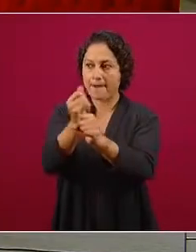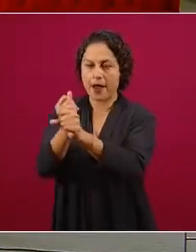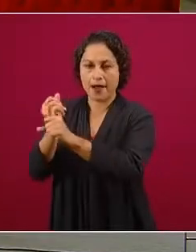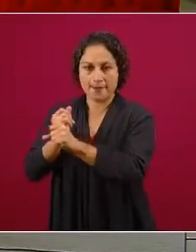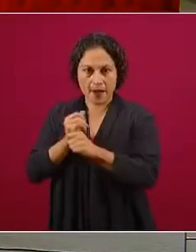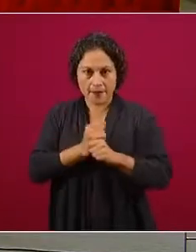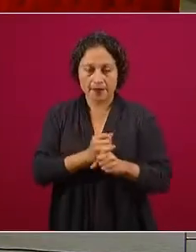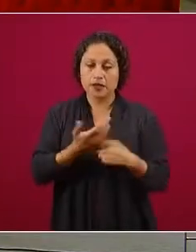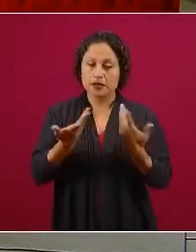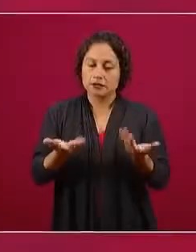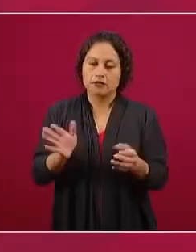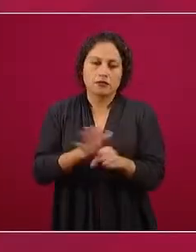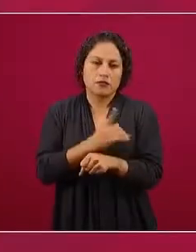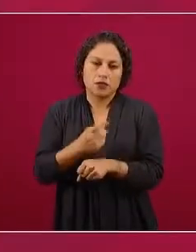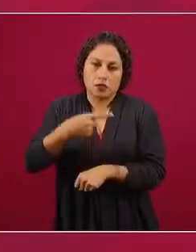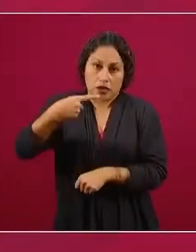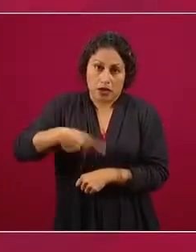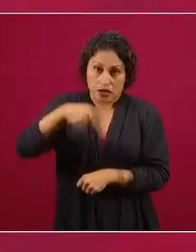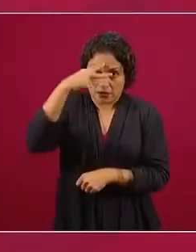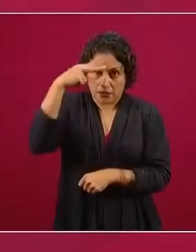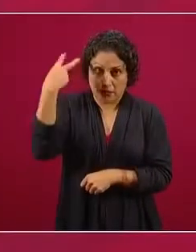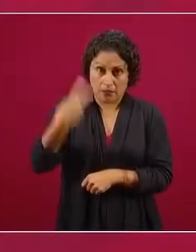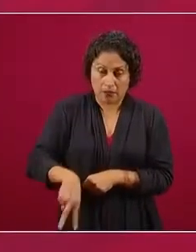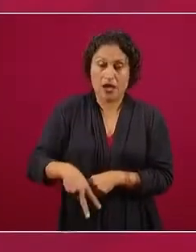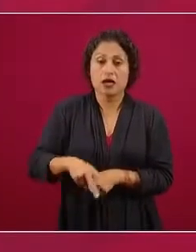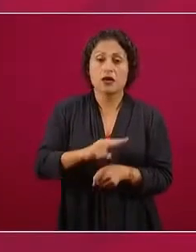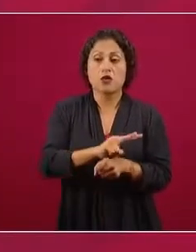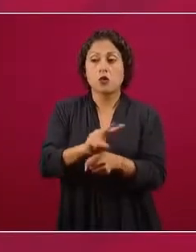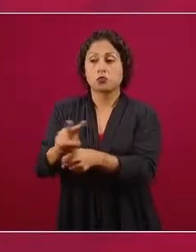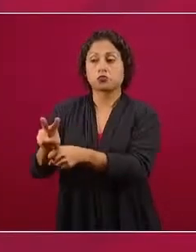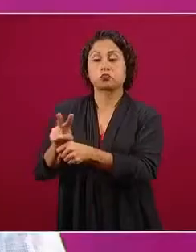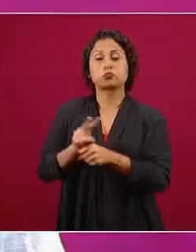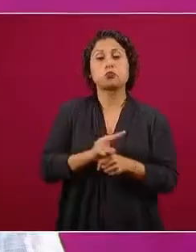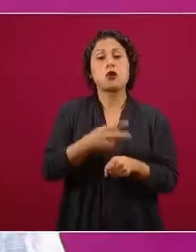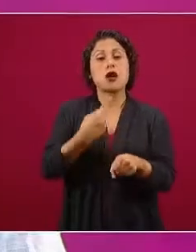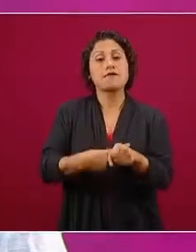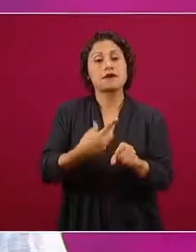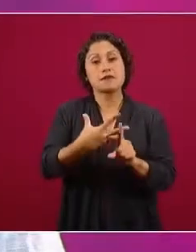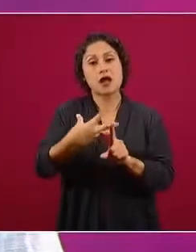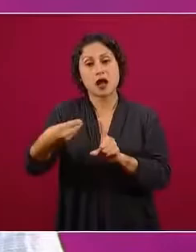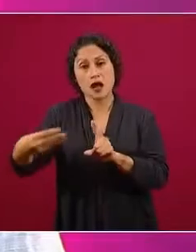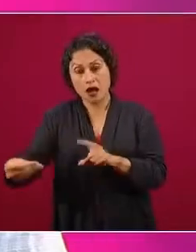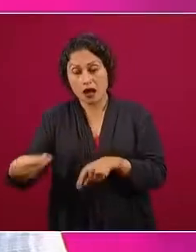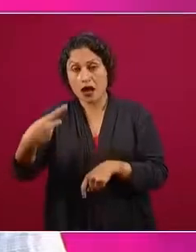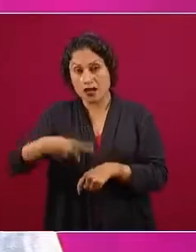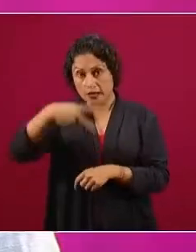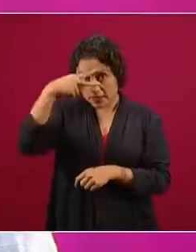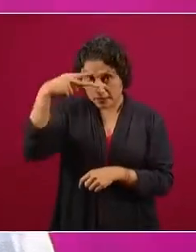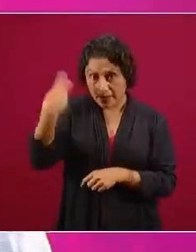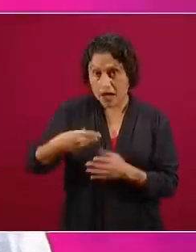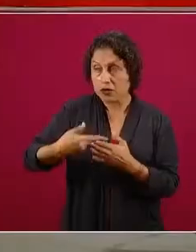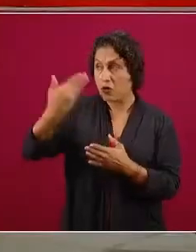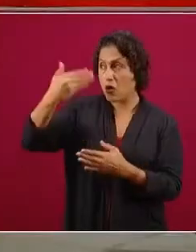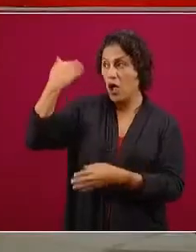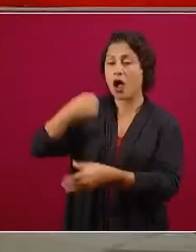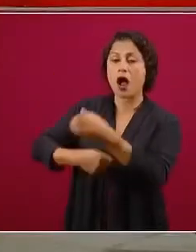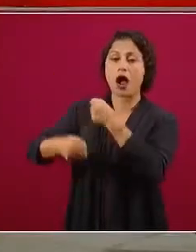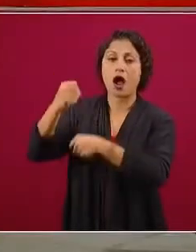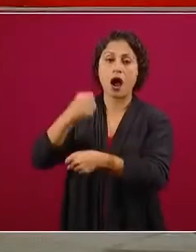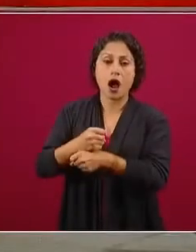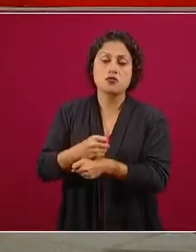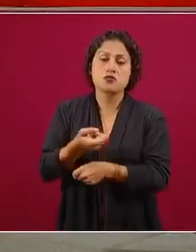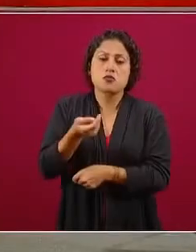Por muchos años el sistema o el modelo de vigilancia epidemiológica de México ha tendido un enfoque más